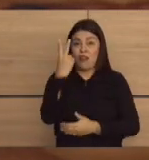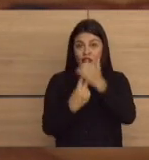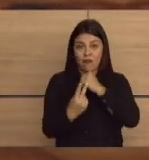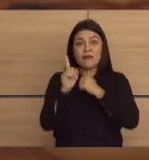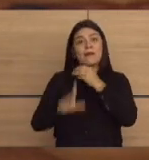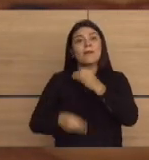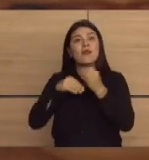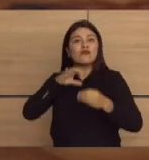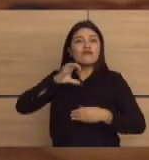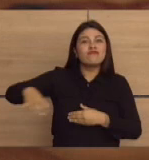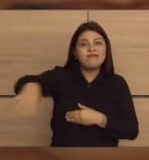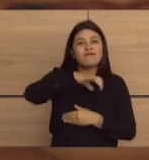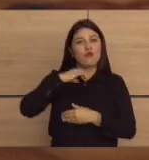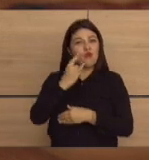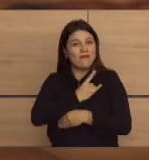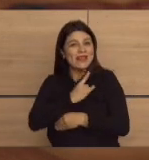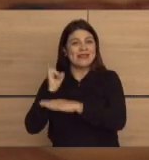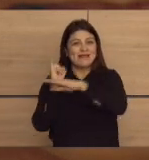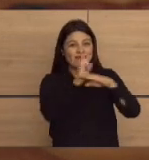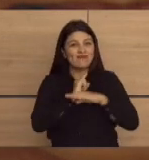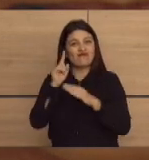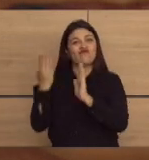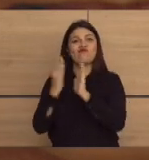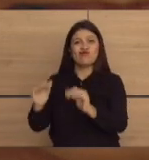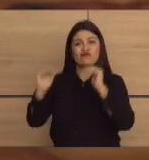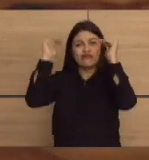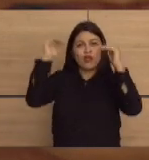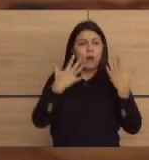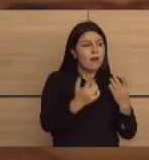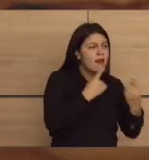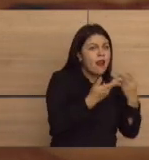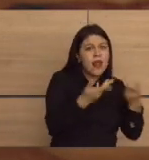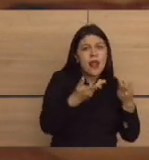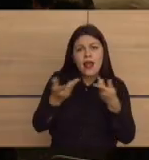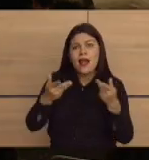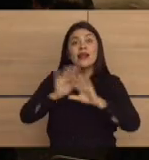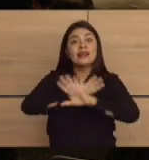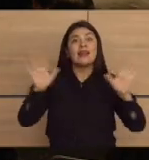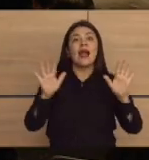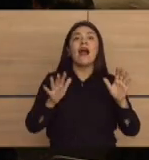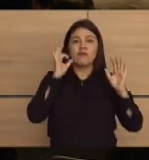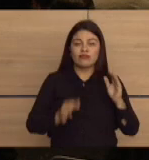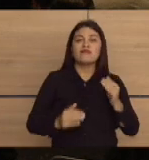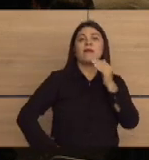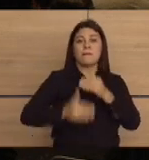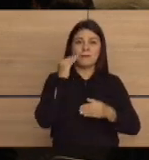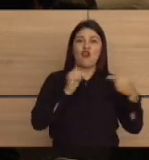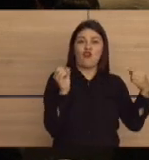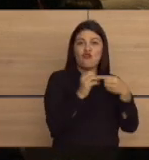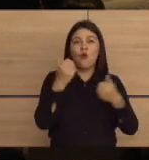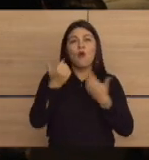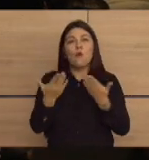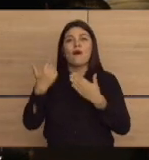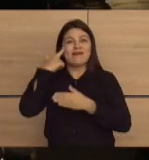educación superior. Así arrancó, pero continuó con la realización de foros en las entidades